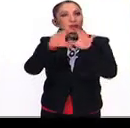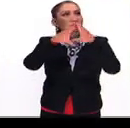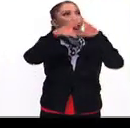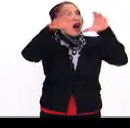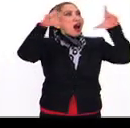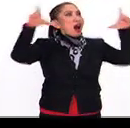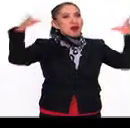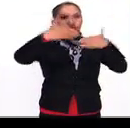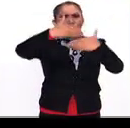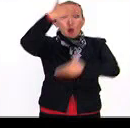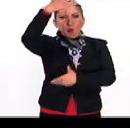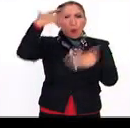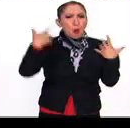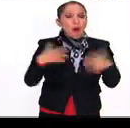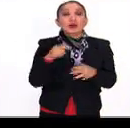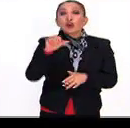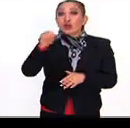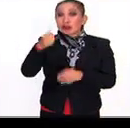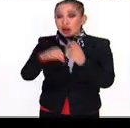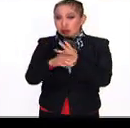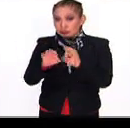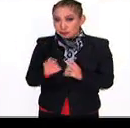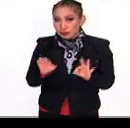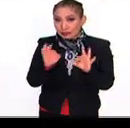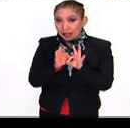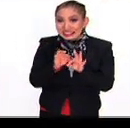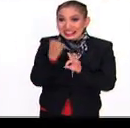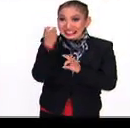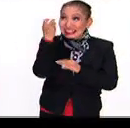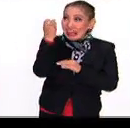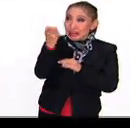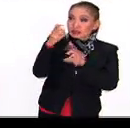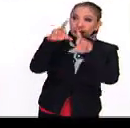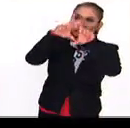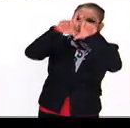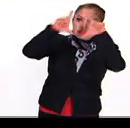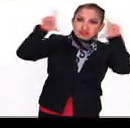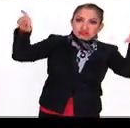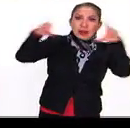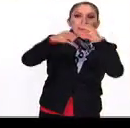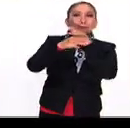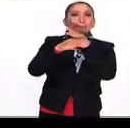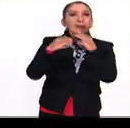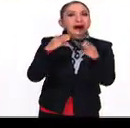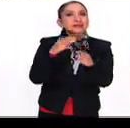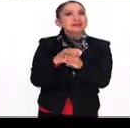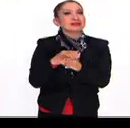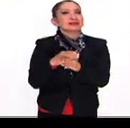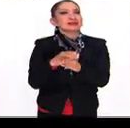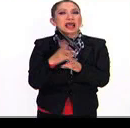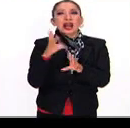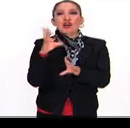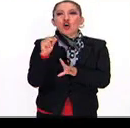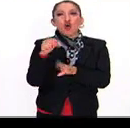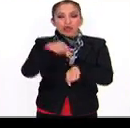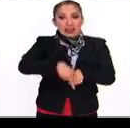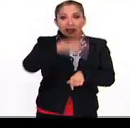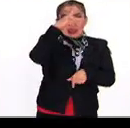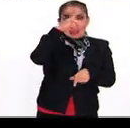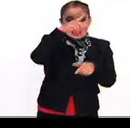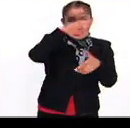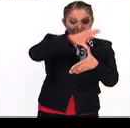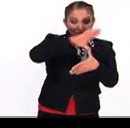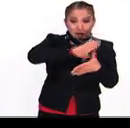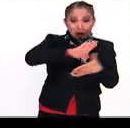muy grande. Y al mismo tiempo algo que es importante es que estos son materiales no occidentales,